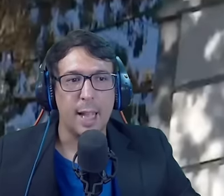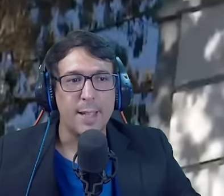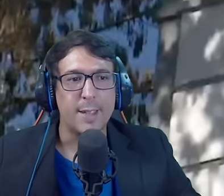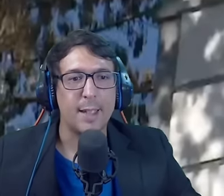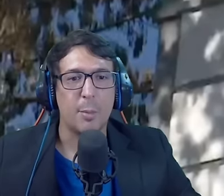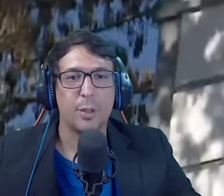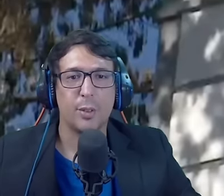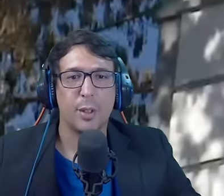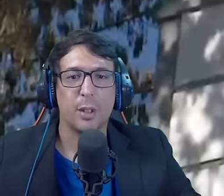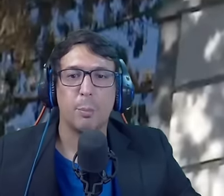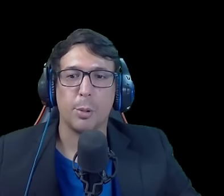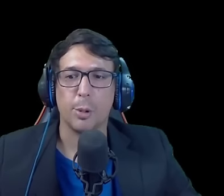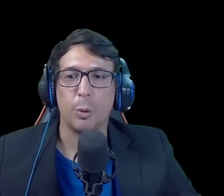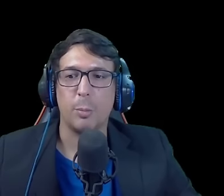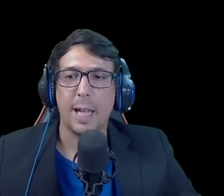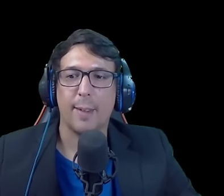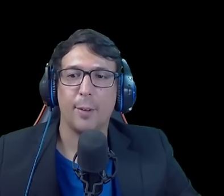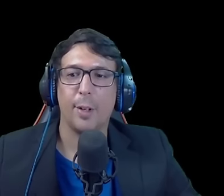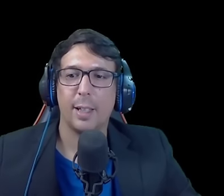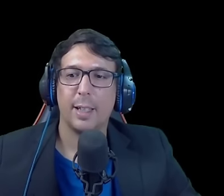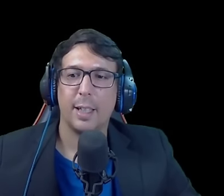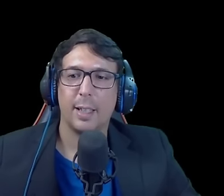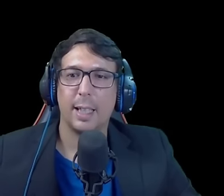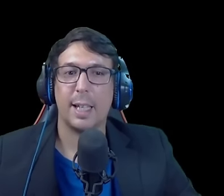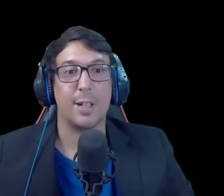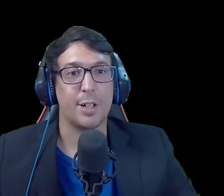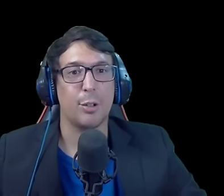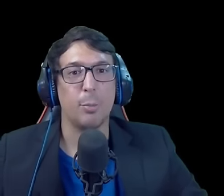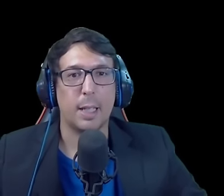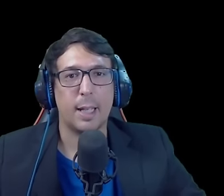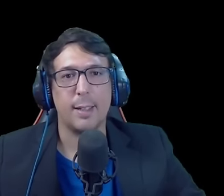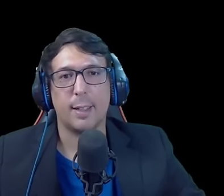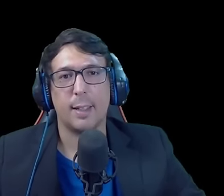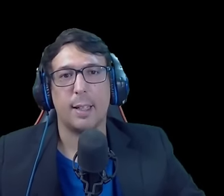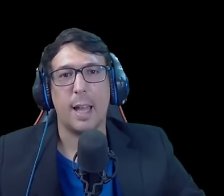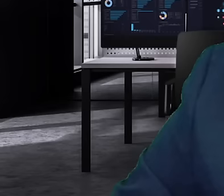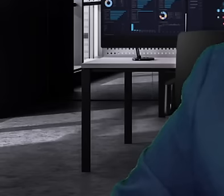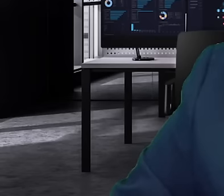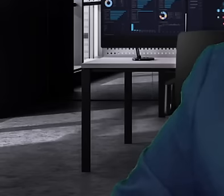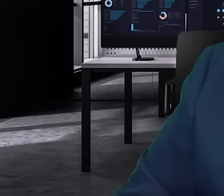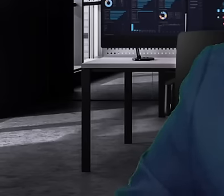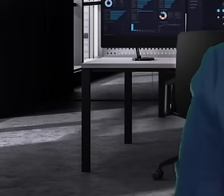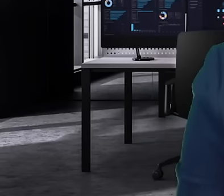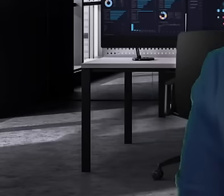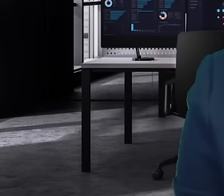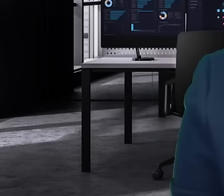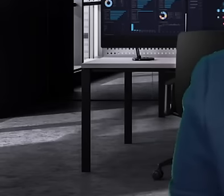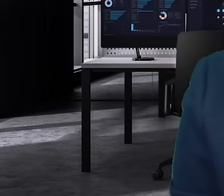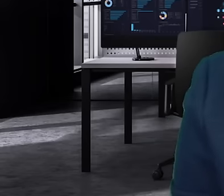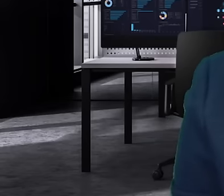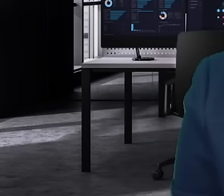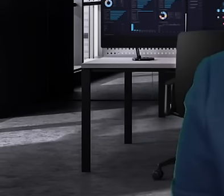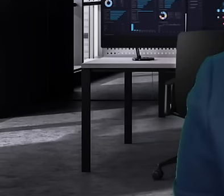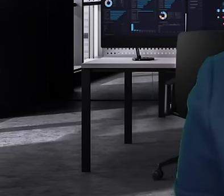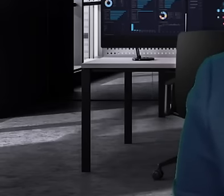Y ahí sí damos por culminado este resumen que hice de la emigración española en